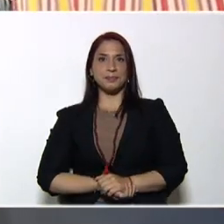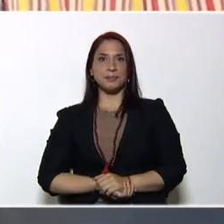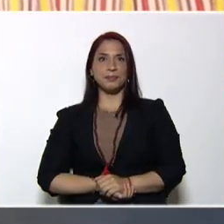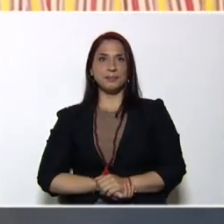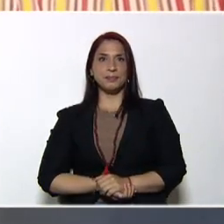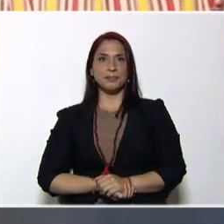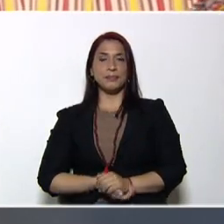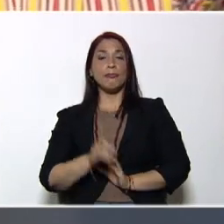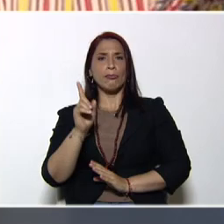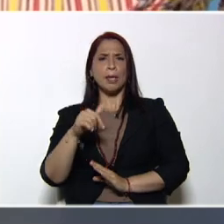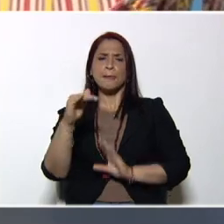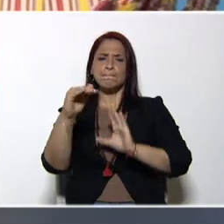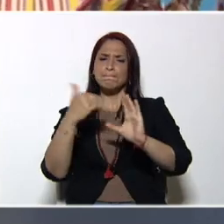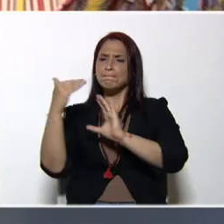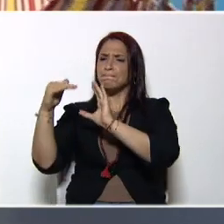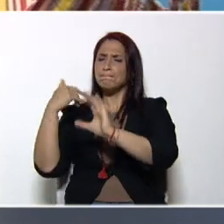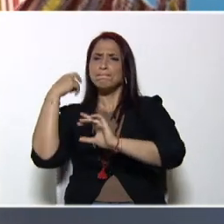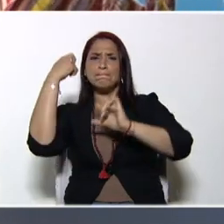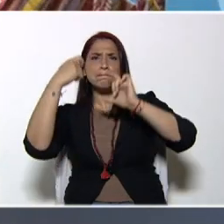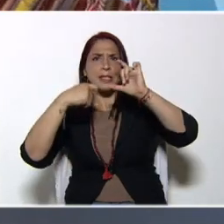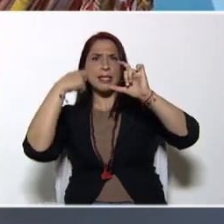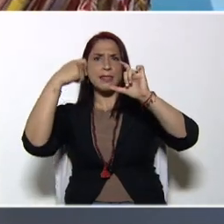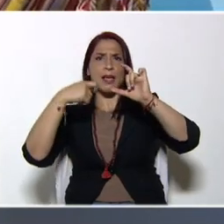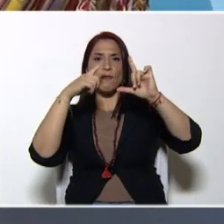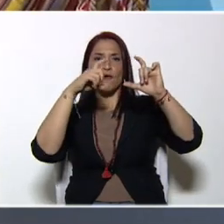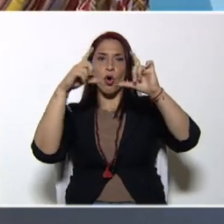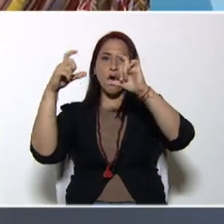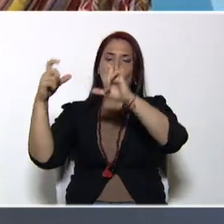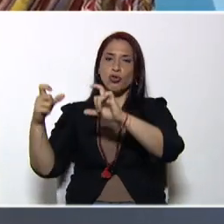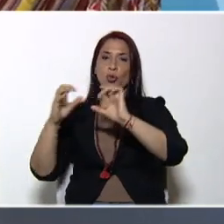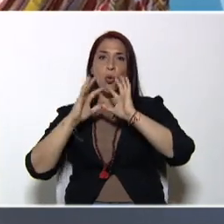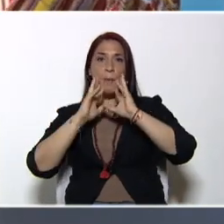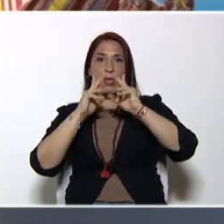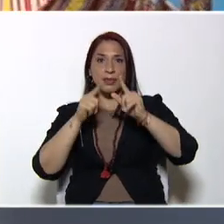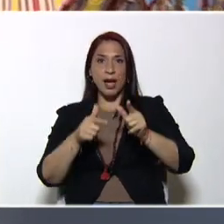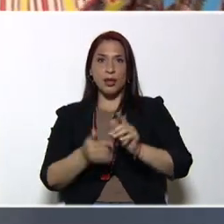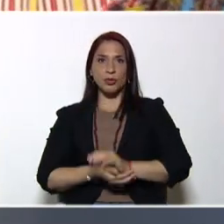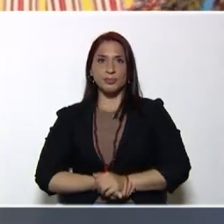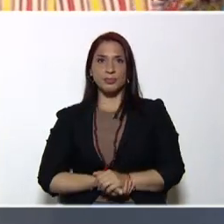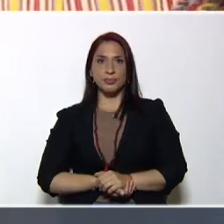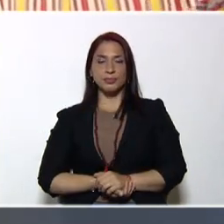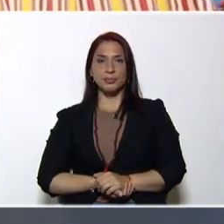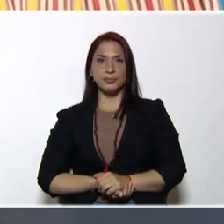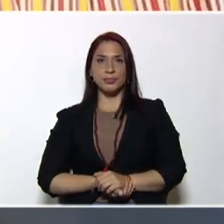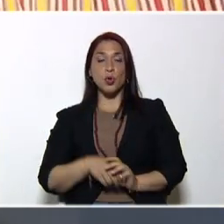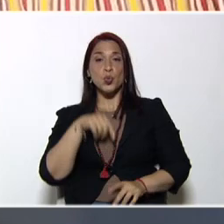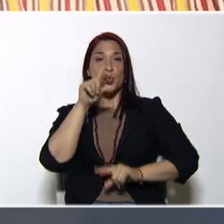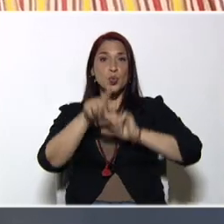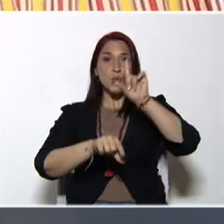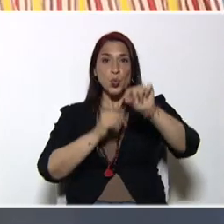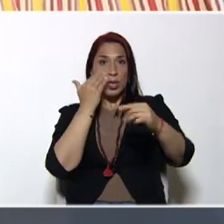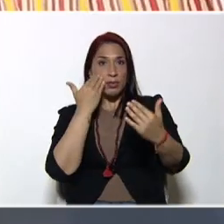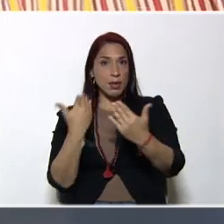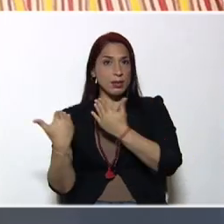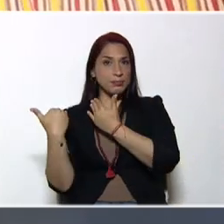@MPPeducación y que nos envíes videos, fotografías y comentarios a través de nuestra cuenta Twitter